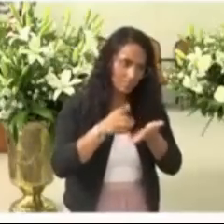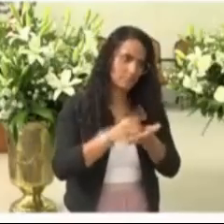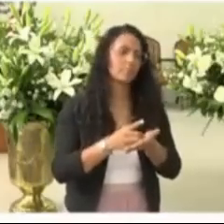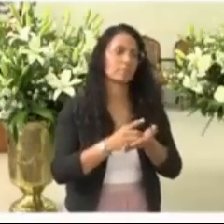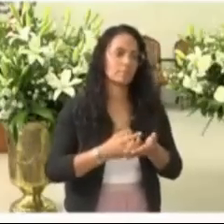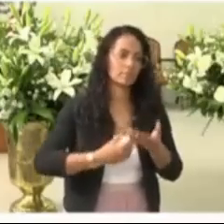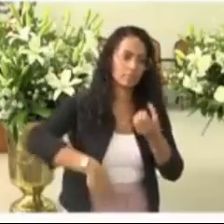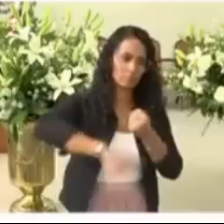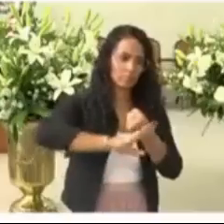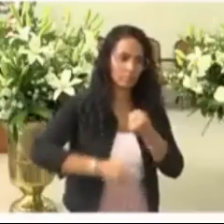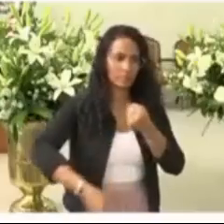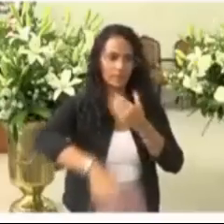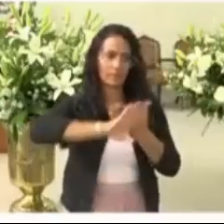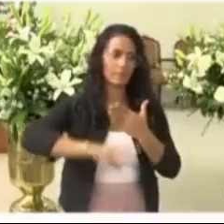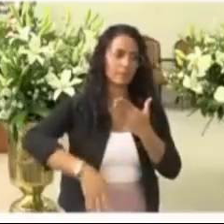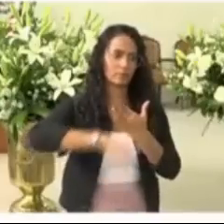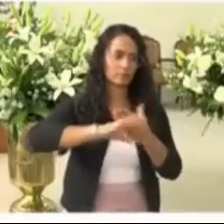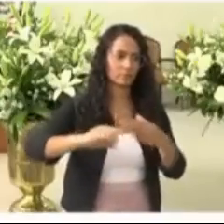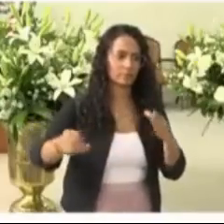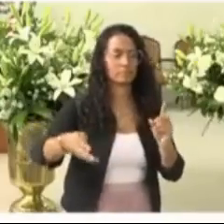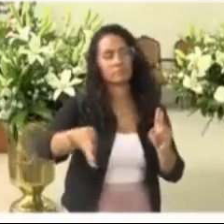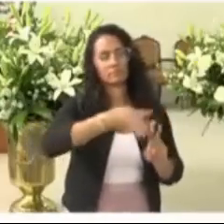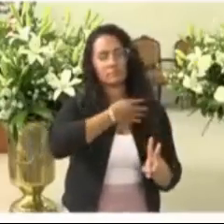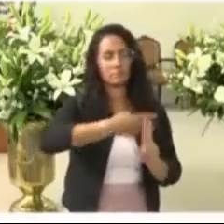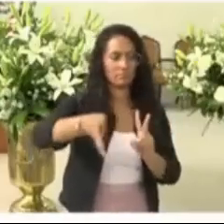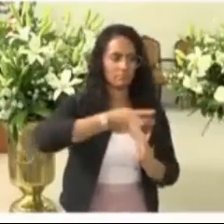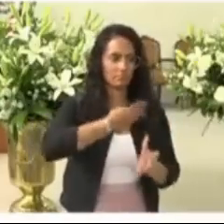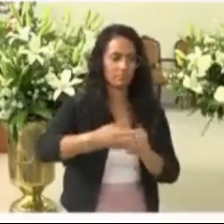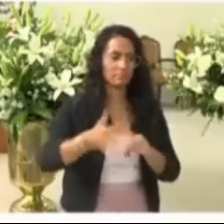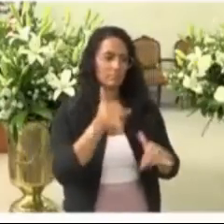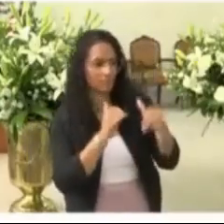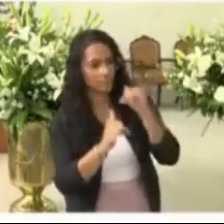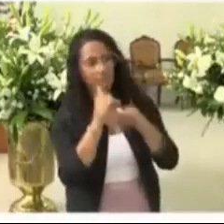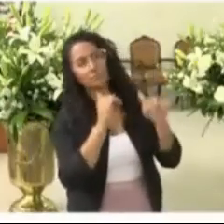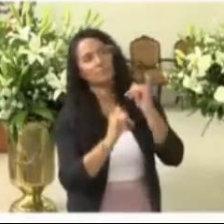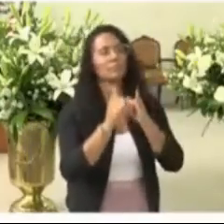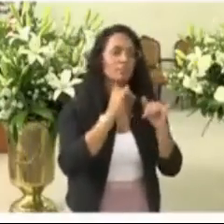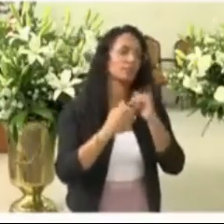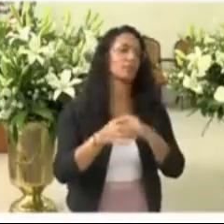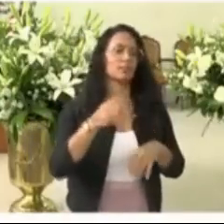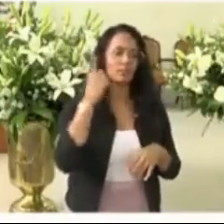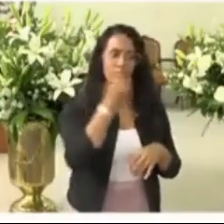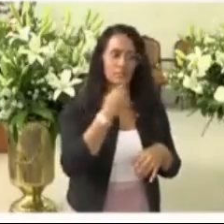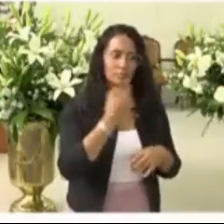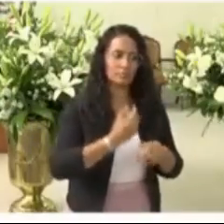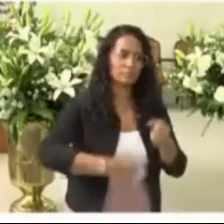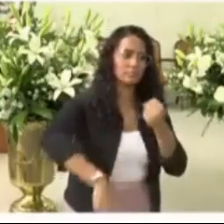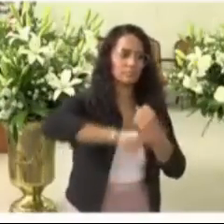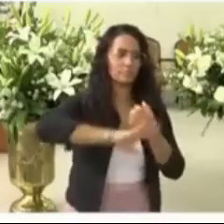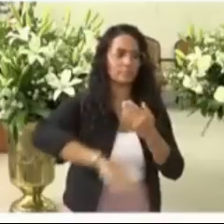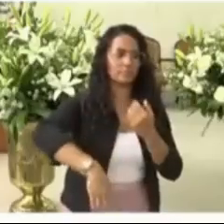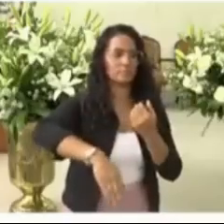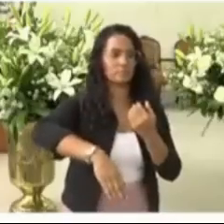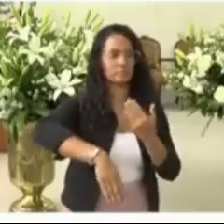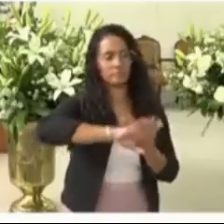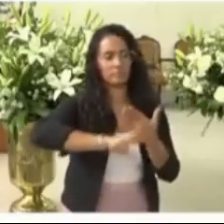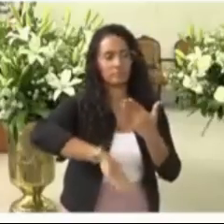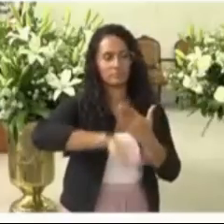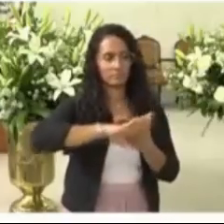insulta, que me golpea cuando está en el efecto de la droga. No sé